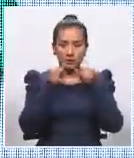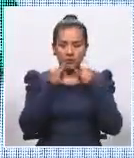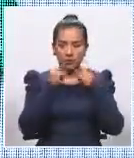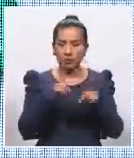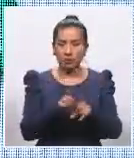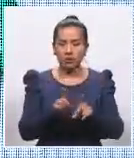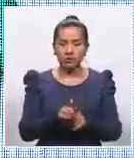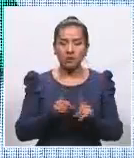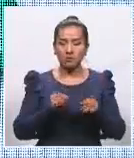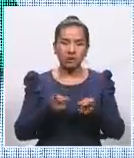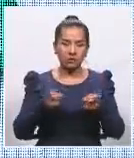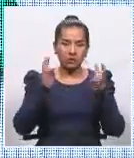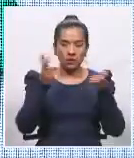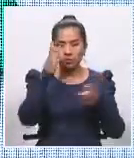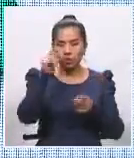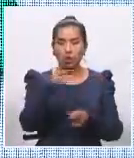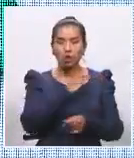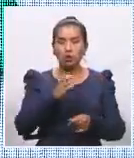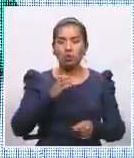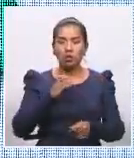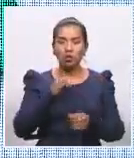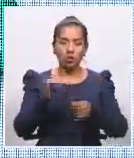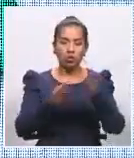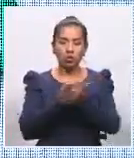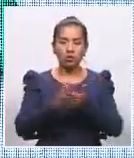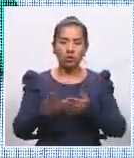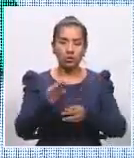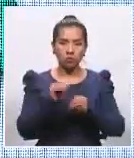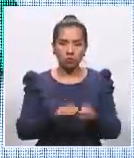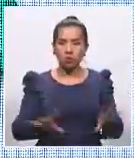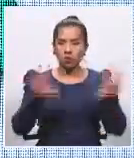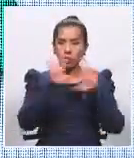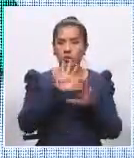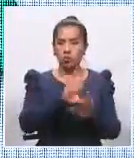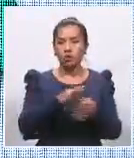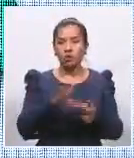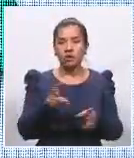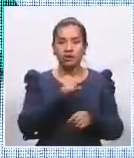respecto de este caso, pues la Comisión de Justicia Plural del Senado Boliviano pidió activar todos los mecanismos